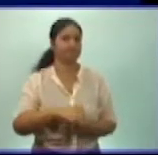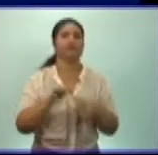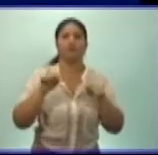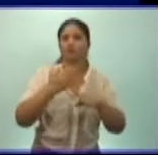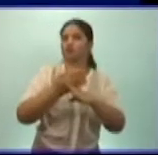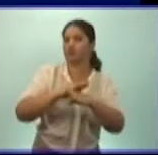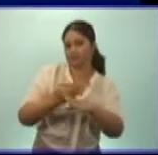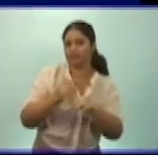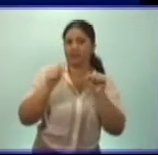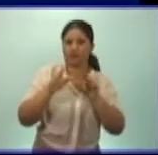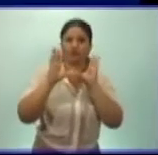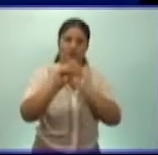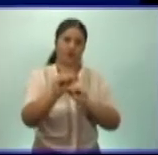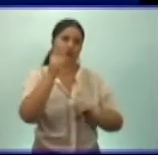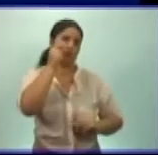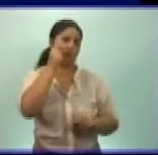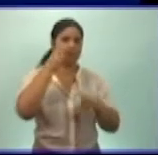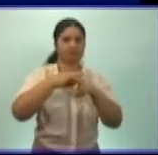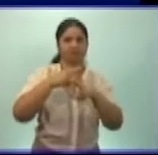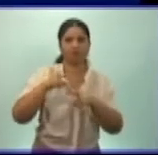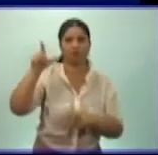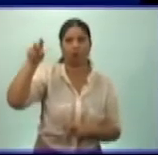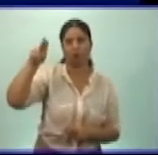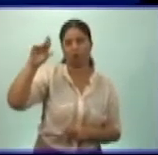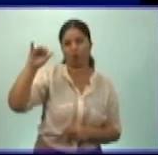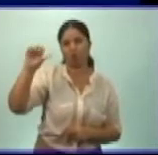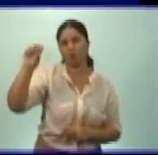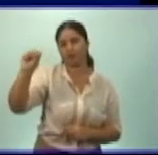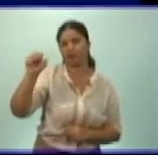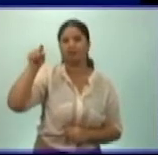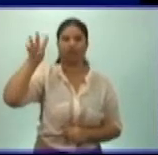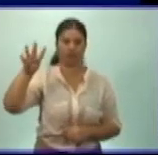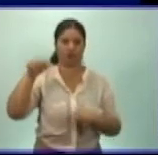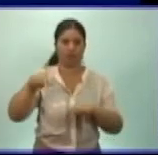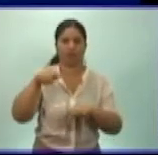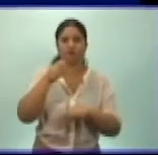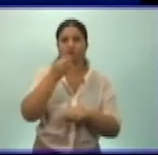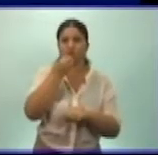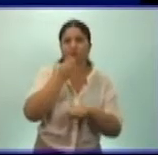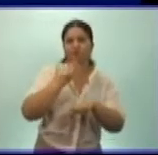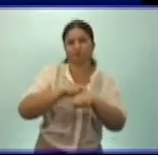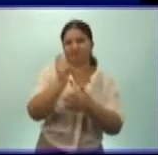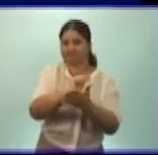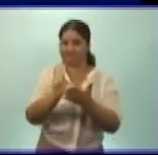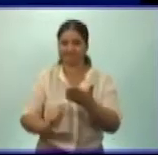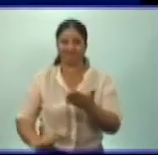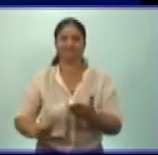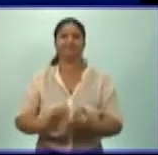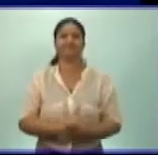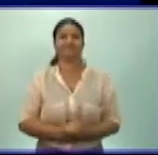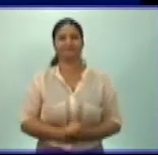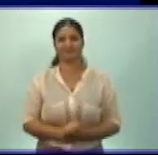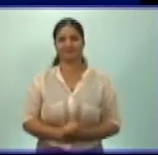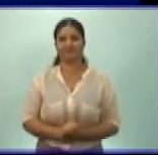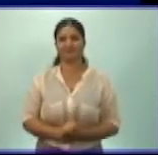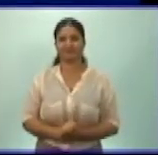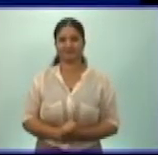muy controlado por él. Les doy unos segundos para que tomen nota de este primer elemento.